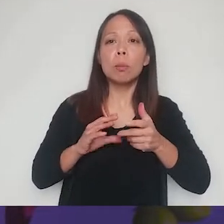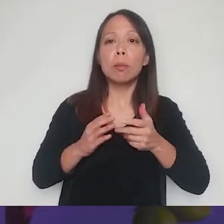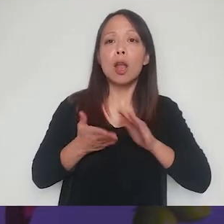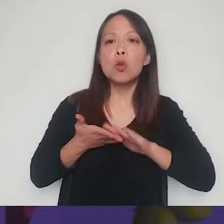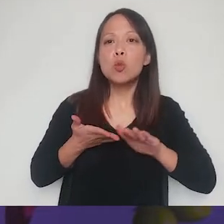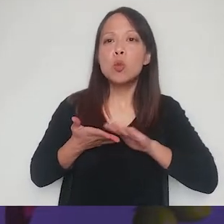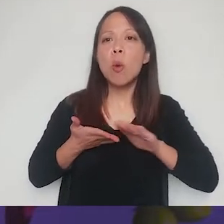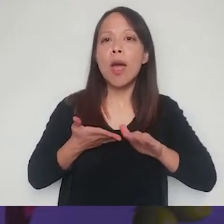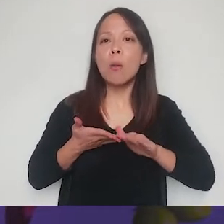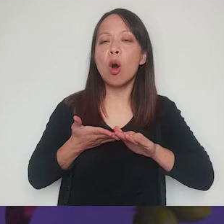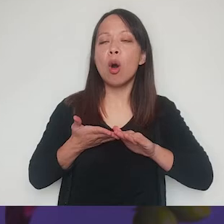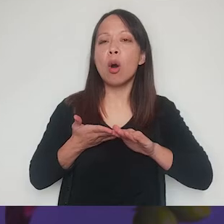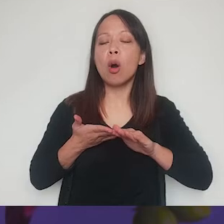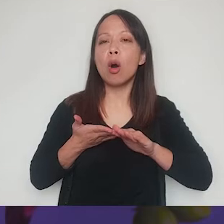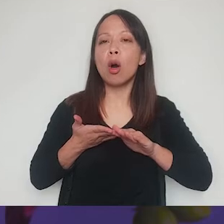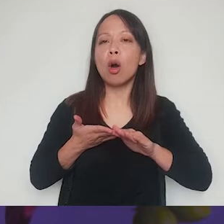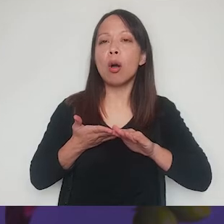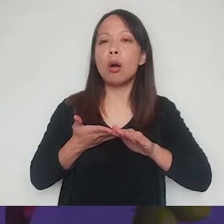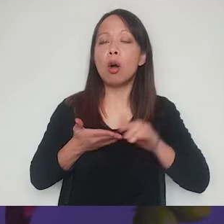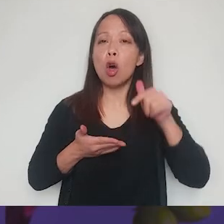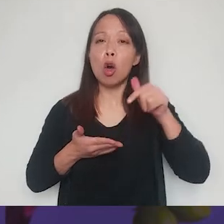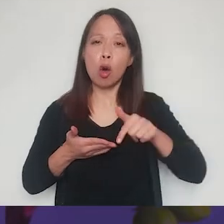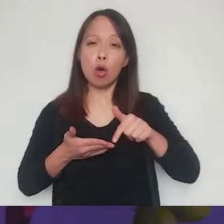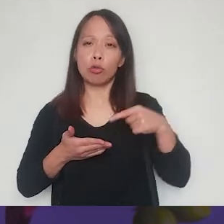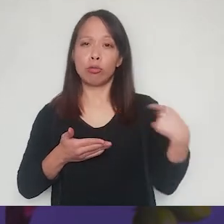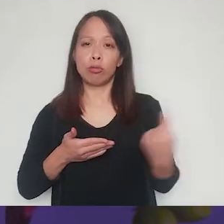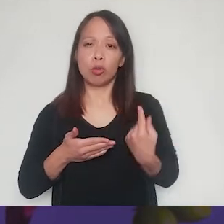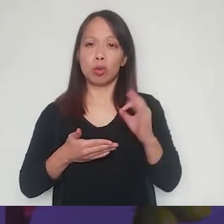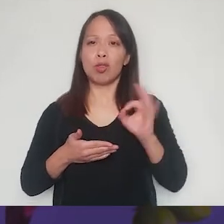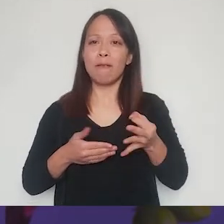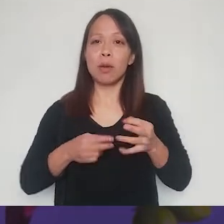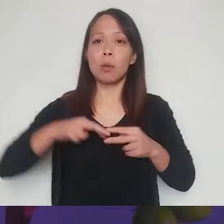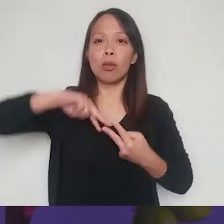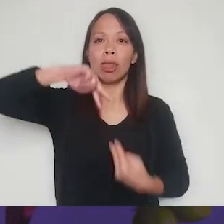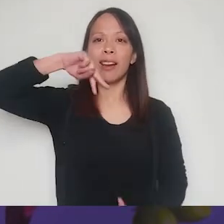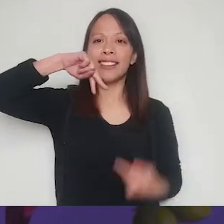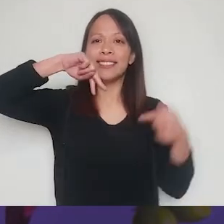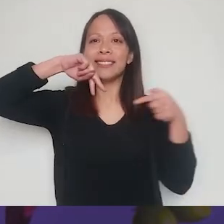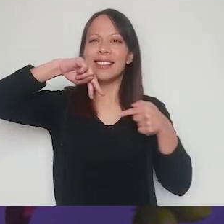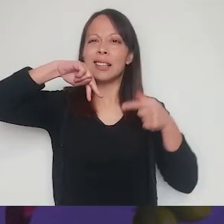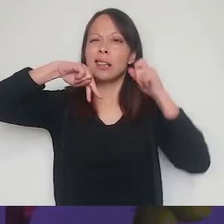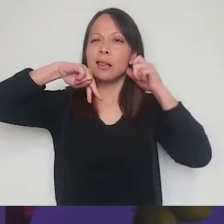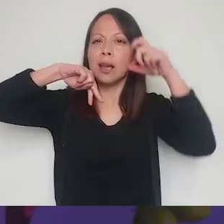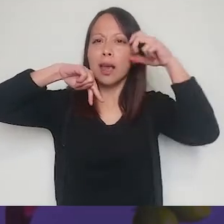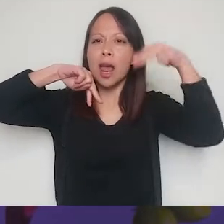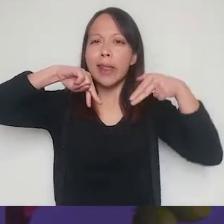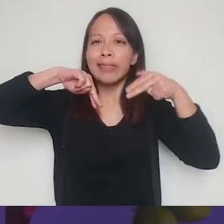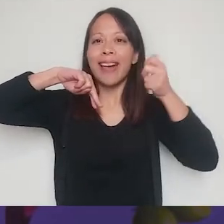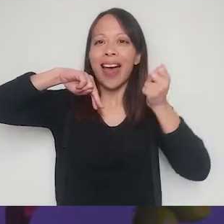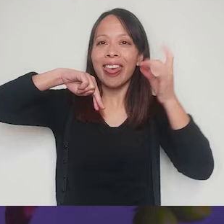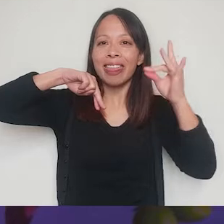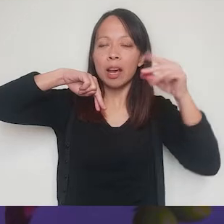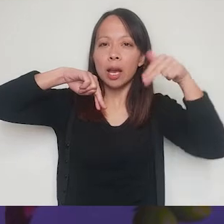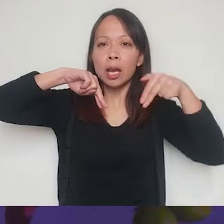llamada splicing alternativo, por el cual hoy sabemos la mayoría de los genes, existen exones que pueden